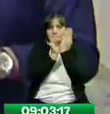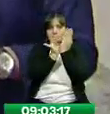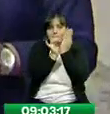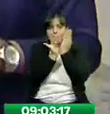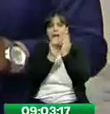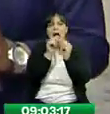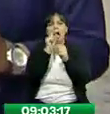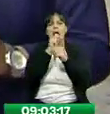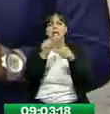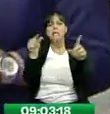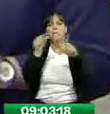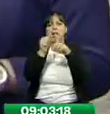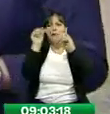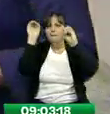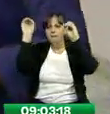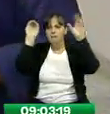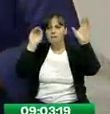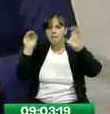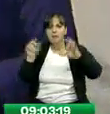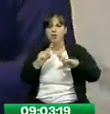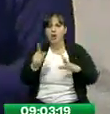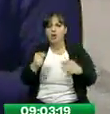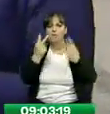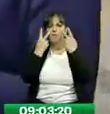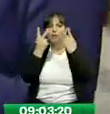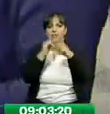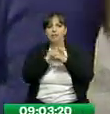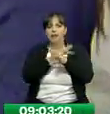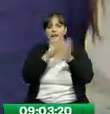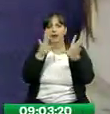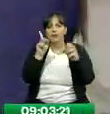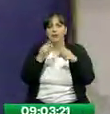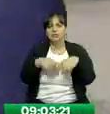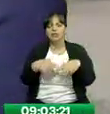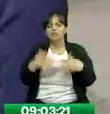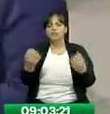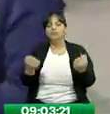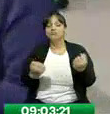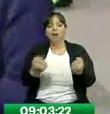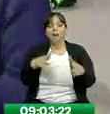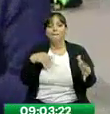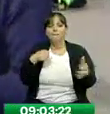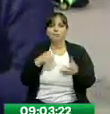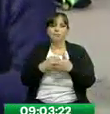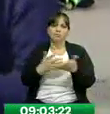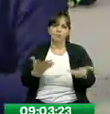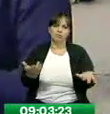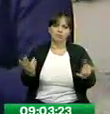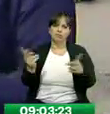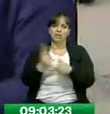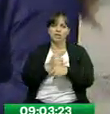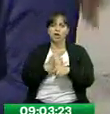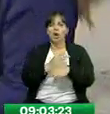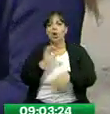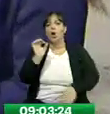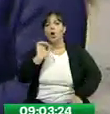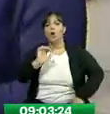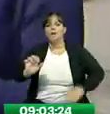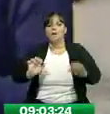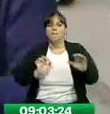no contaminen el ambiente tanto con el smog como la contaminación auditiva ya escuchamos alrededor de 10